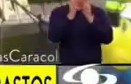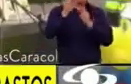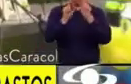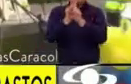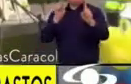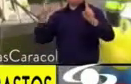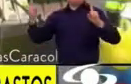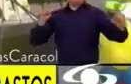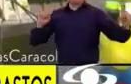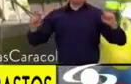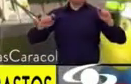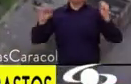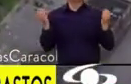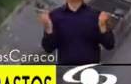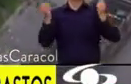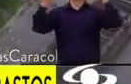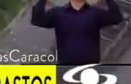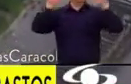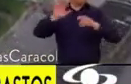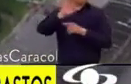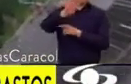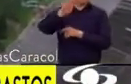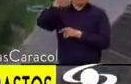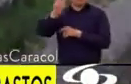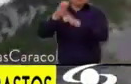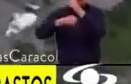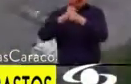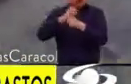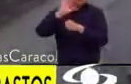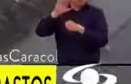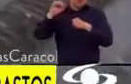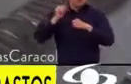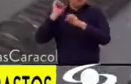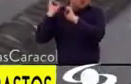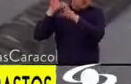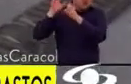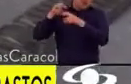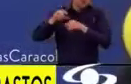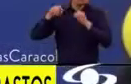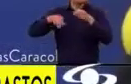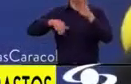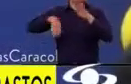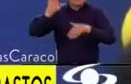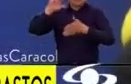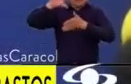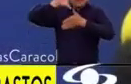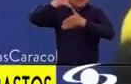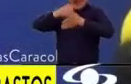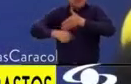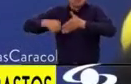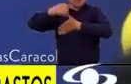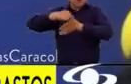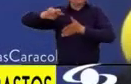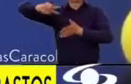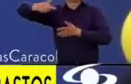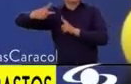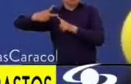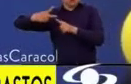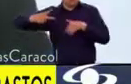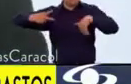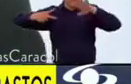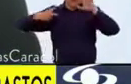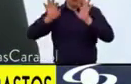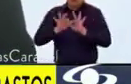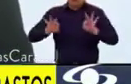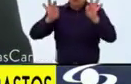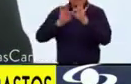48 años de Corabastos, la segunda central de abastecimiento más importante de Latinoamérica. En cabeza del ministro de Agricultura, Rodolfo